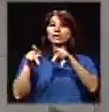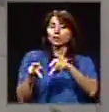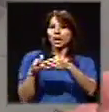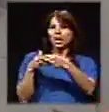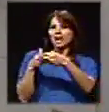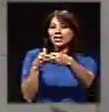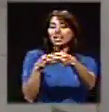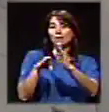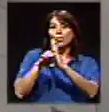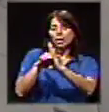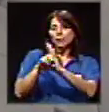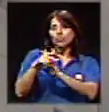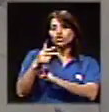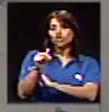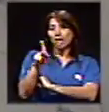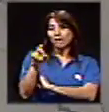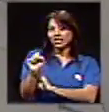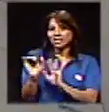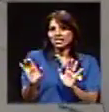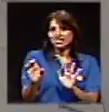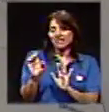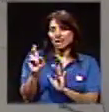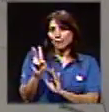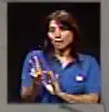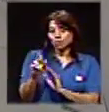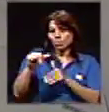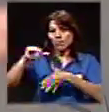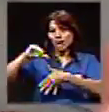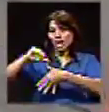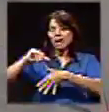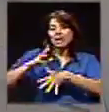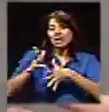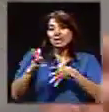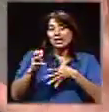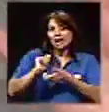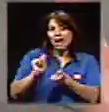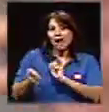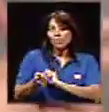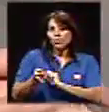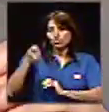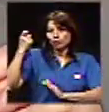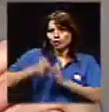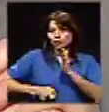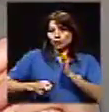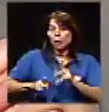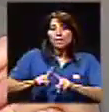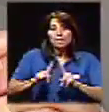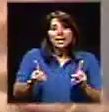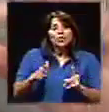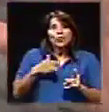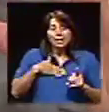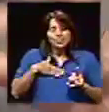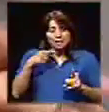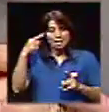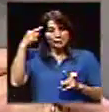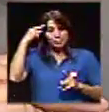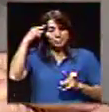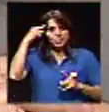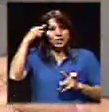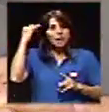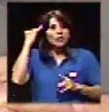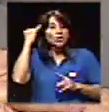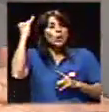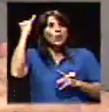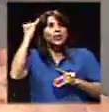hacer cambios, pues, muy radicales. Pero en mi conformación, digámoslo así, ideológica, para